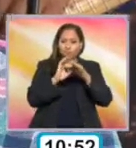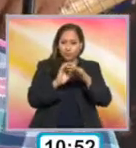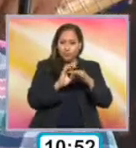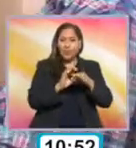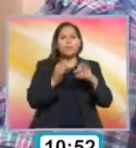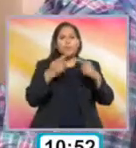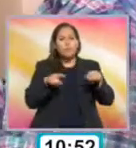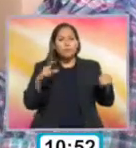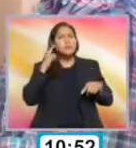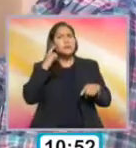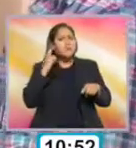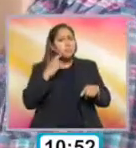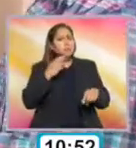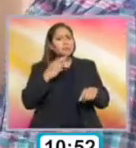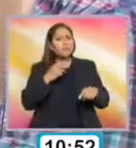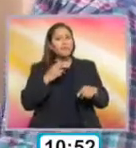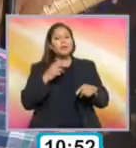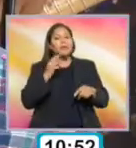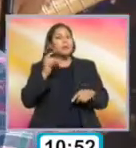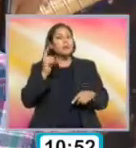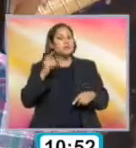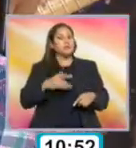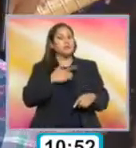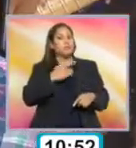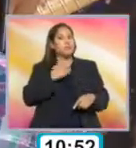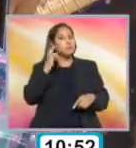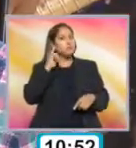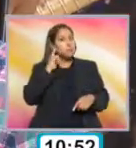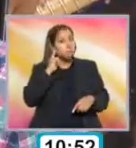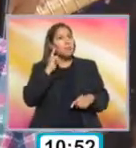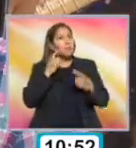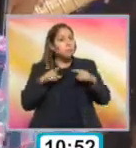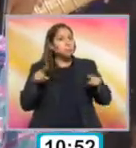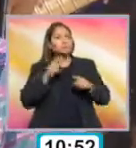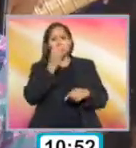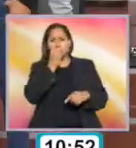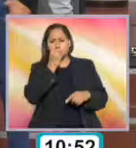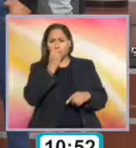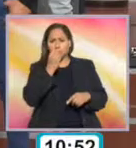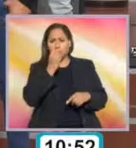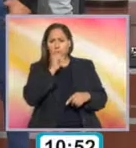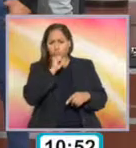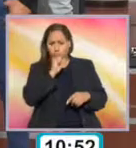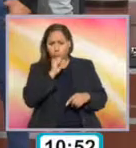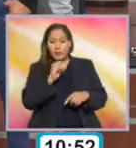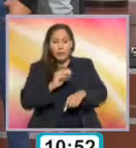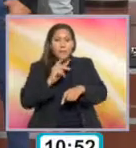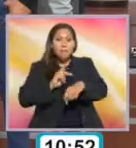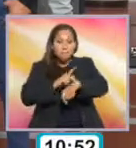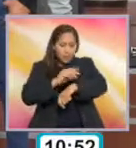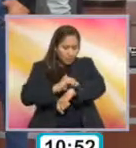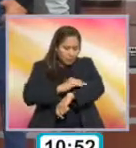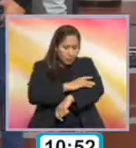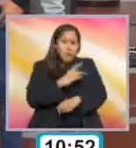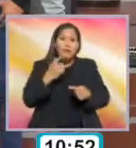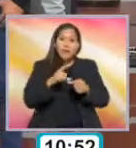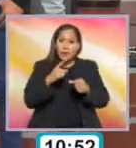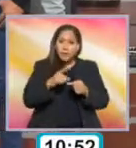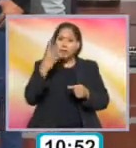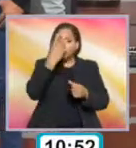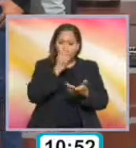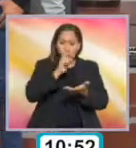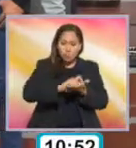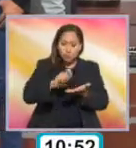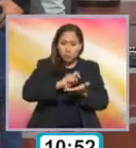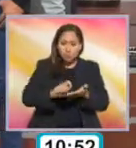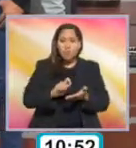estos ritmos, ¿no? Y eso se proyecta con esa buena vibra, con esa música que de verdad te enchina la piel, porque la letra está padre, ustedes la hacen, y